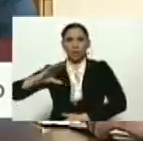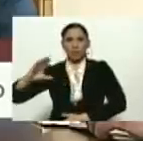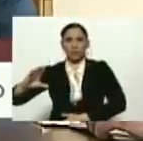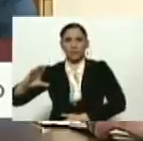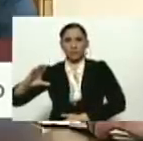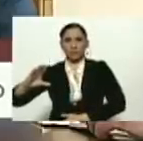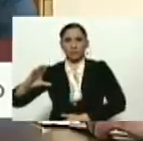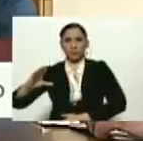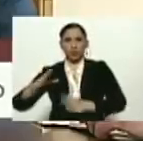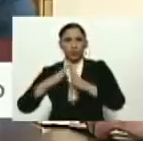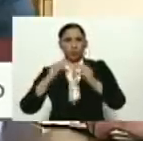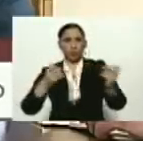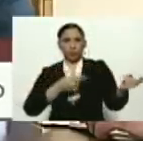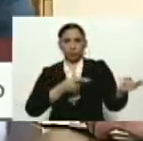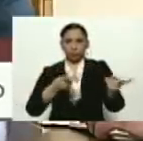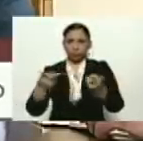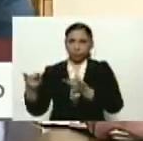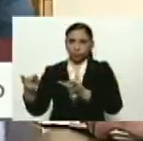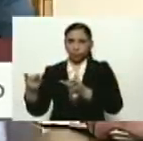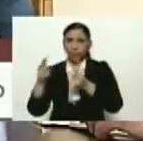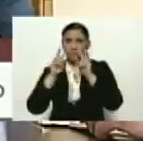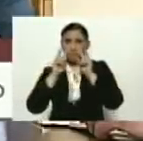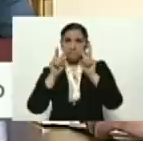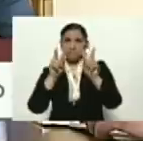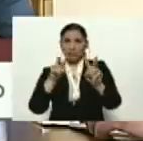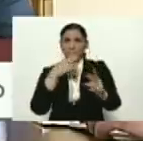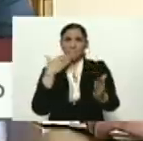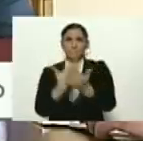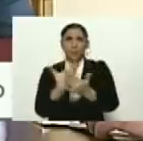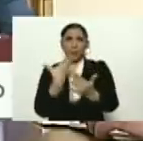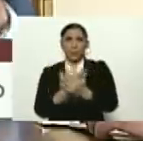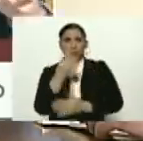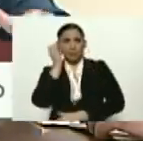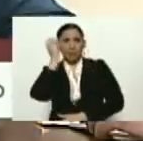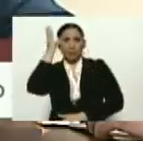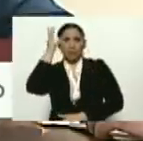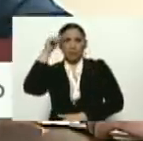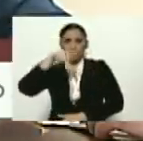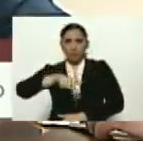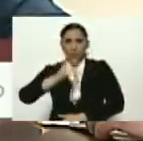Están todos invitados y ver las propuestas que han surgido el día de hoy.